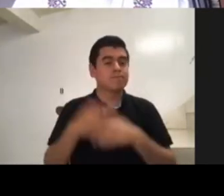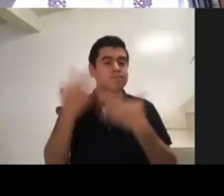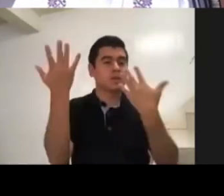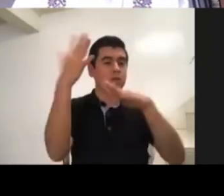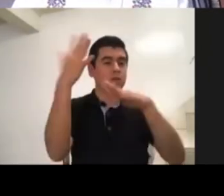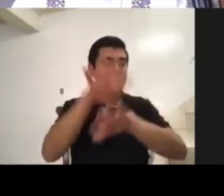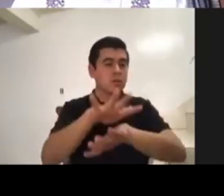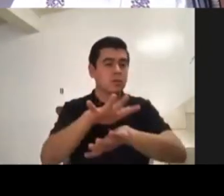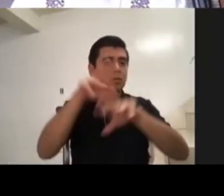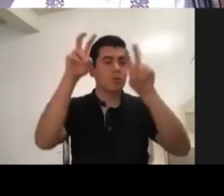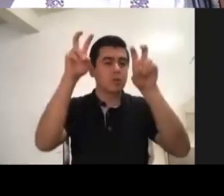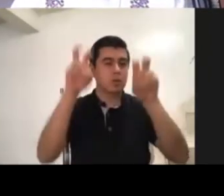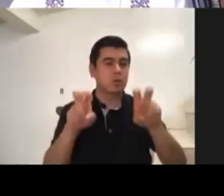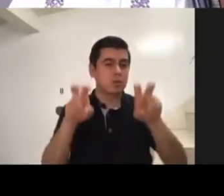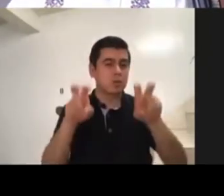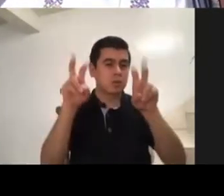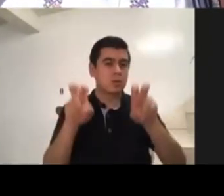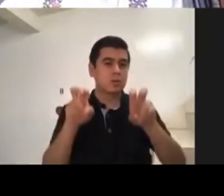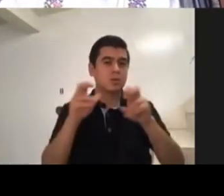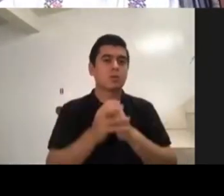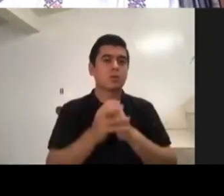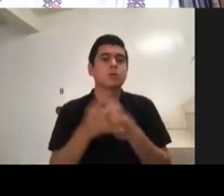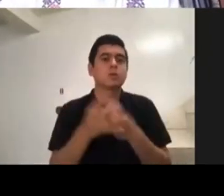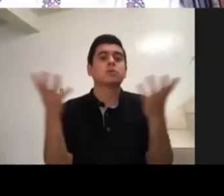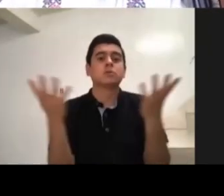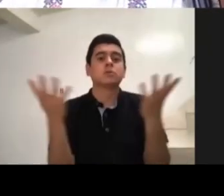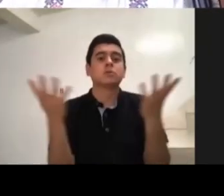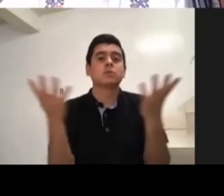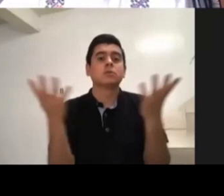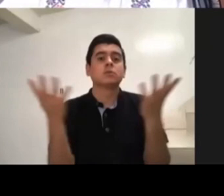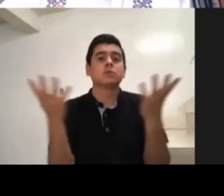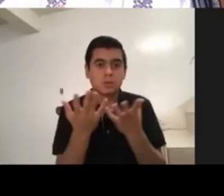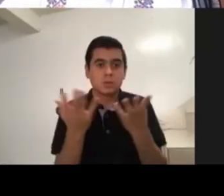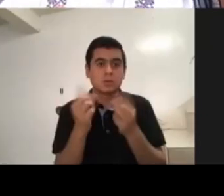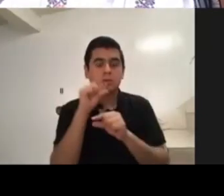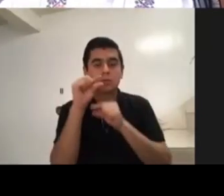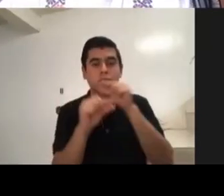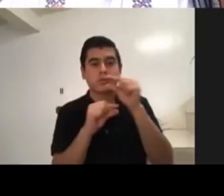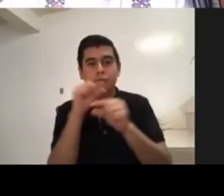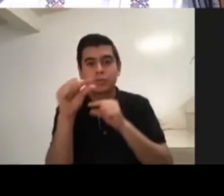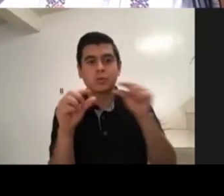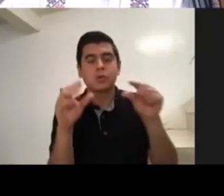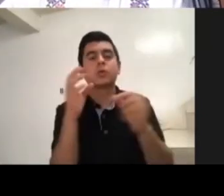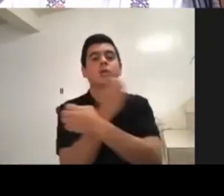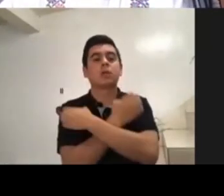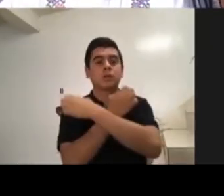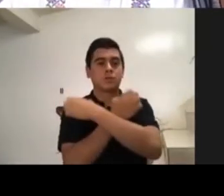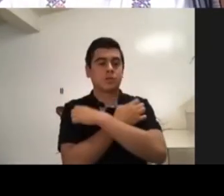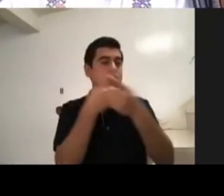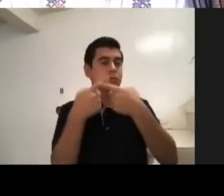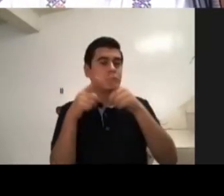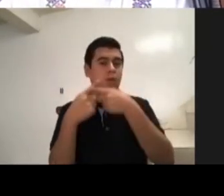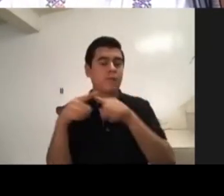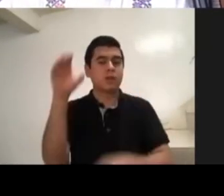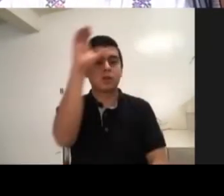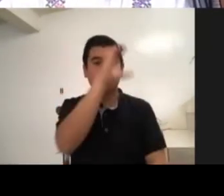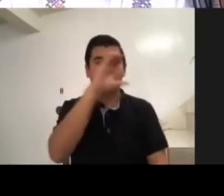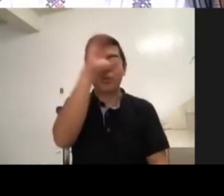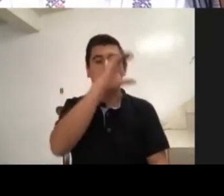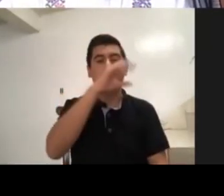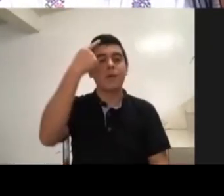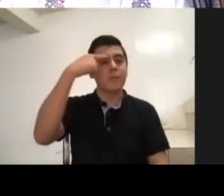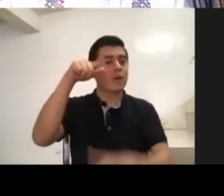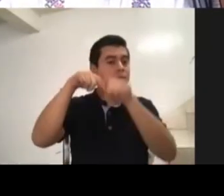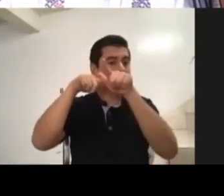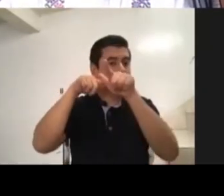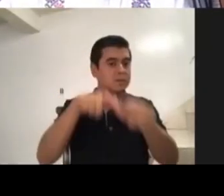a partir de lo que se ha hecho en educación intercultural, habría que ver para avanzar, digamos, hacia